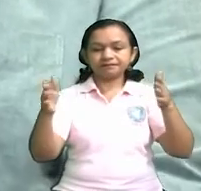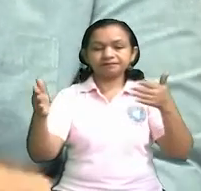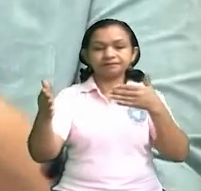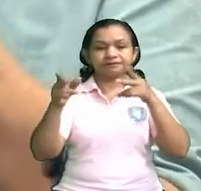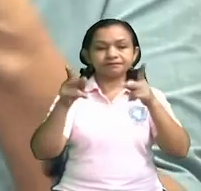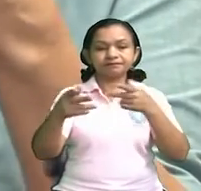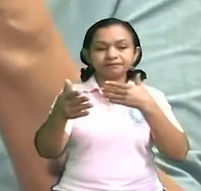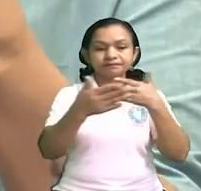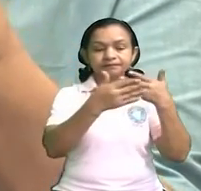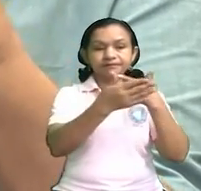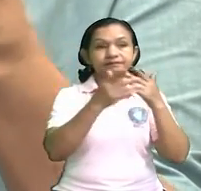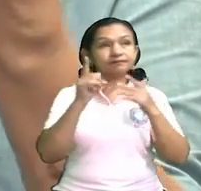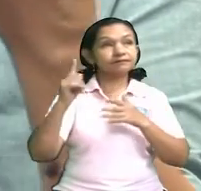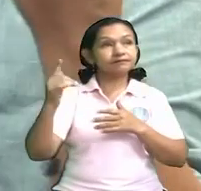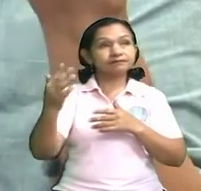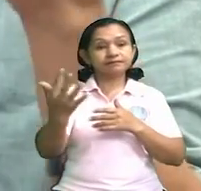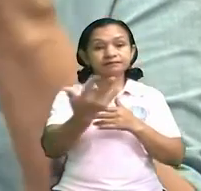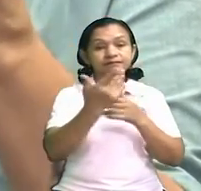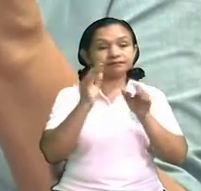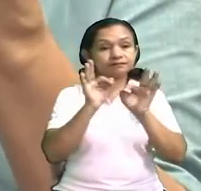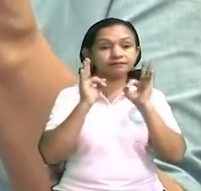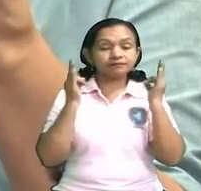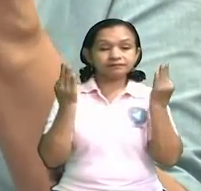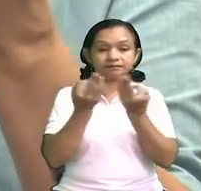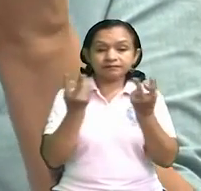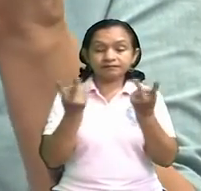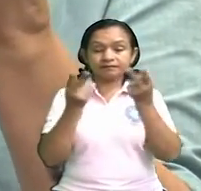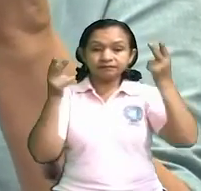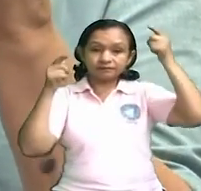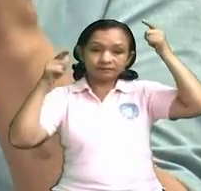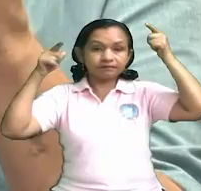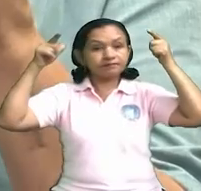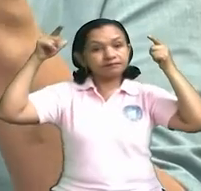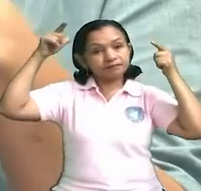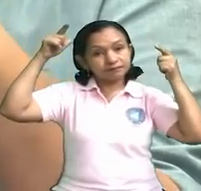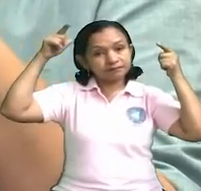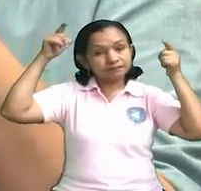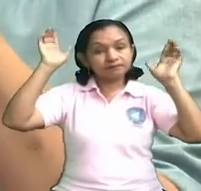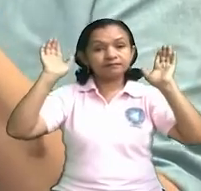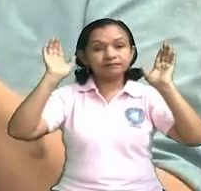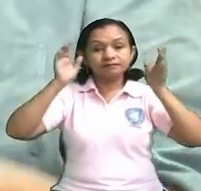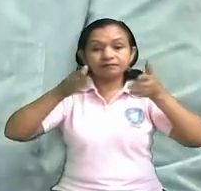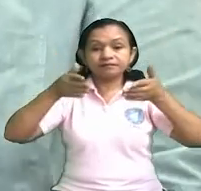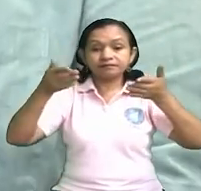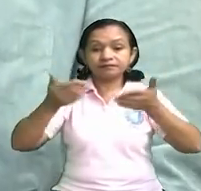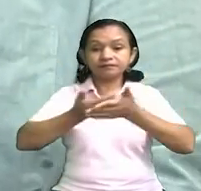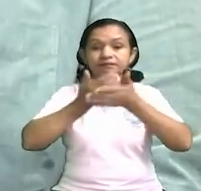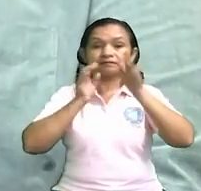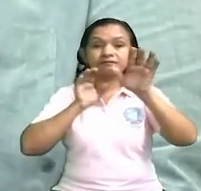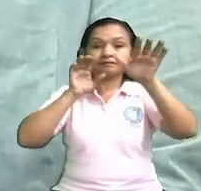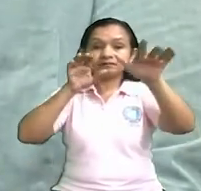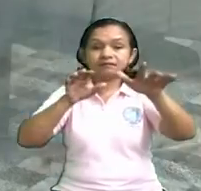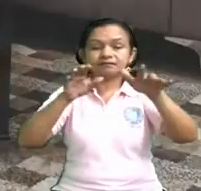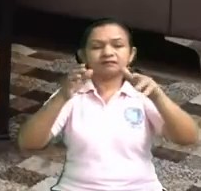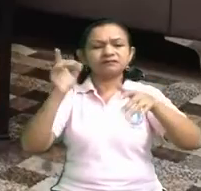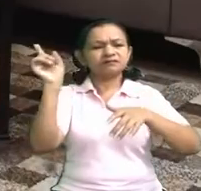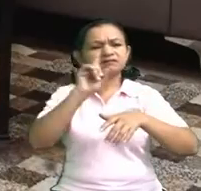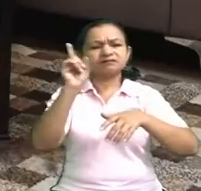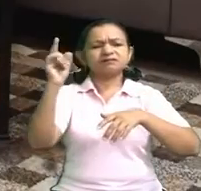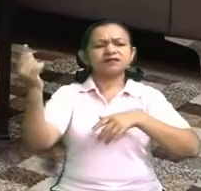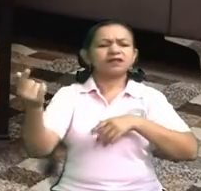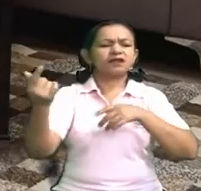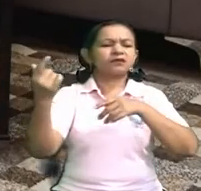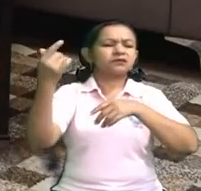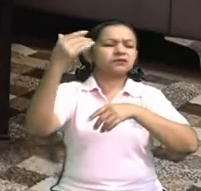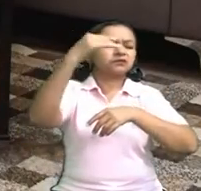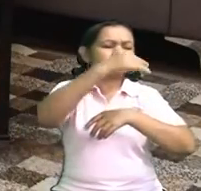la población, ya todas las familias que viven en Ciudad Sandino y su alrededor, en la carretera Nueva León, ya no tienen necesidad de venir